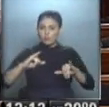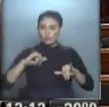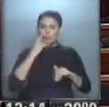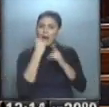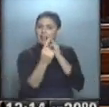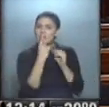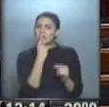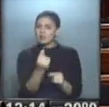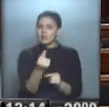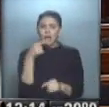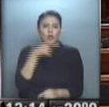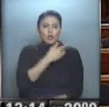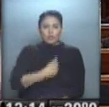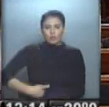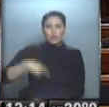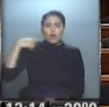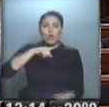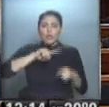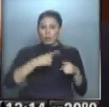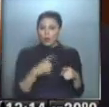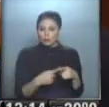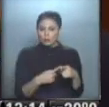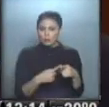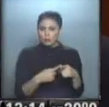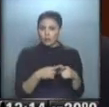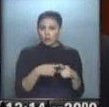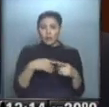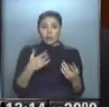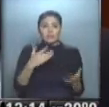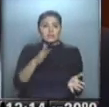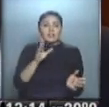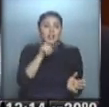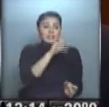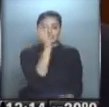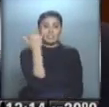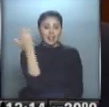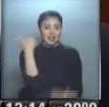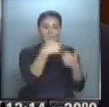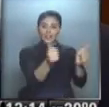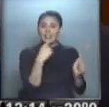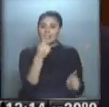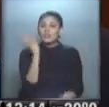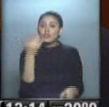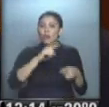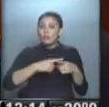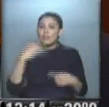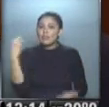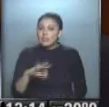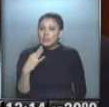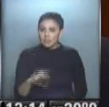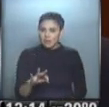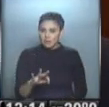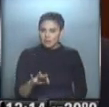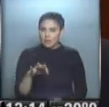crítica sobre el gobierno y los funcionarios públicos. Lo dijo la Corte. todo funcionario tiene que estar dispuesto a